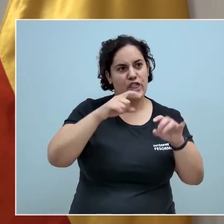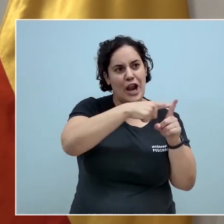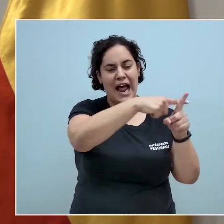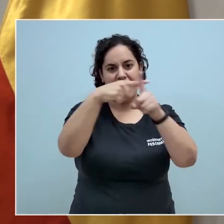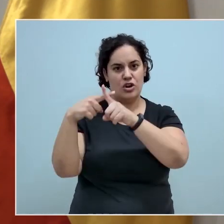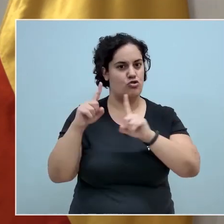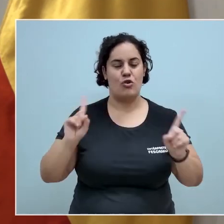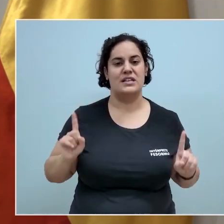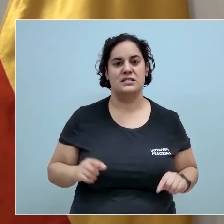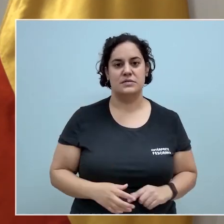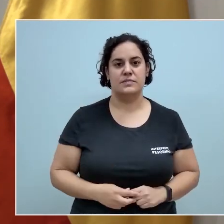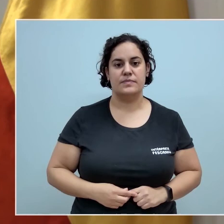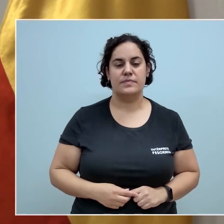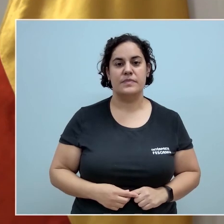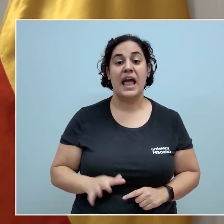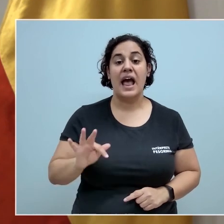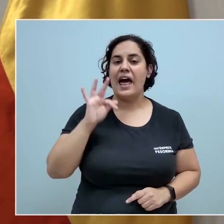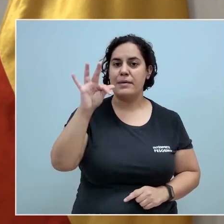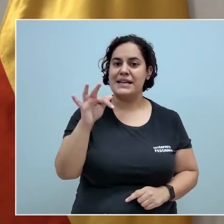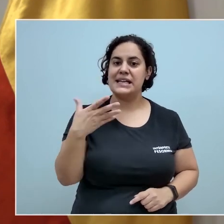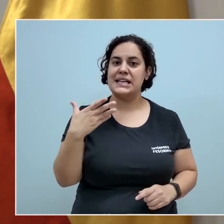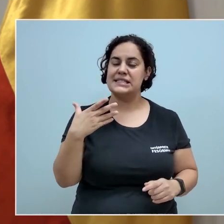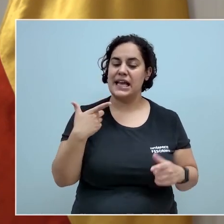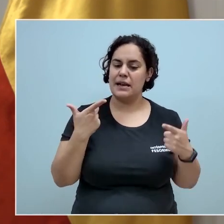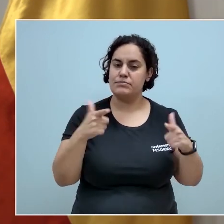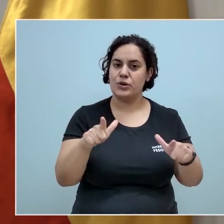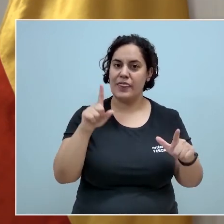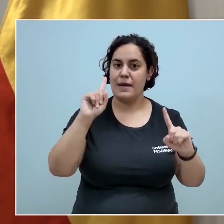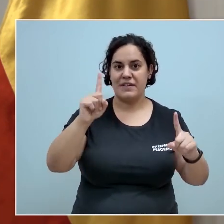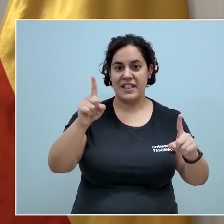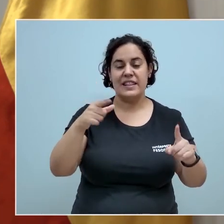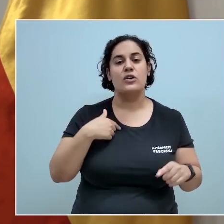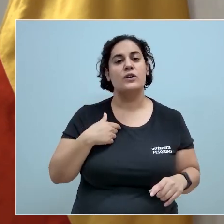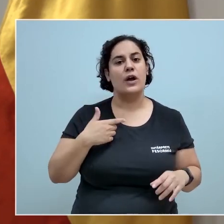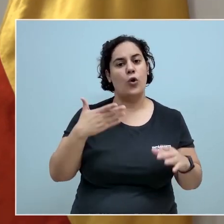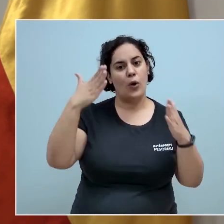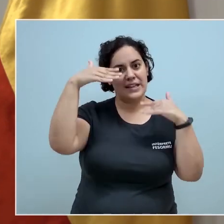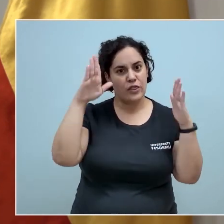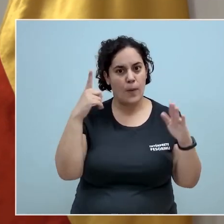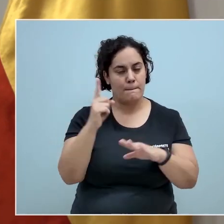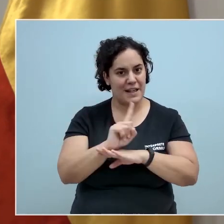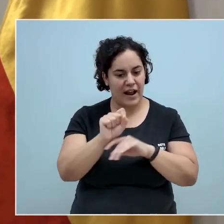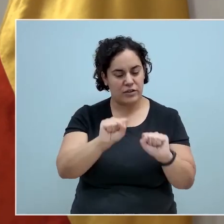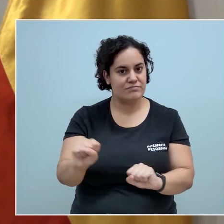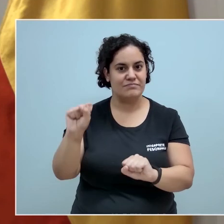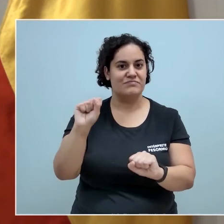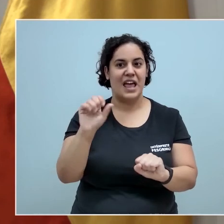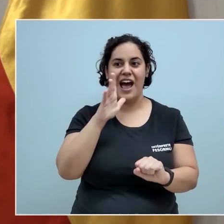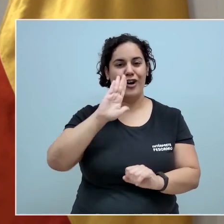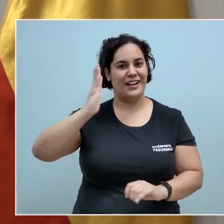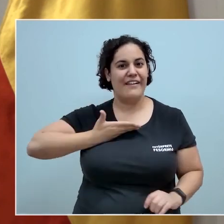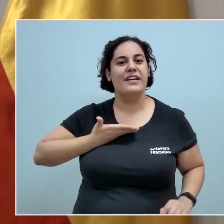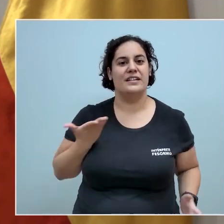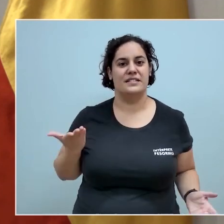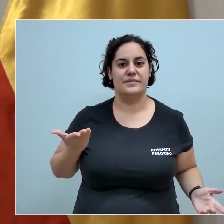cuenta, sobre todo el trabajo que se ha hecho en materia de prevención, porque se habla mucho de defender la primaria y en cambio ahora, pues de alguna manera ha sido un castigo para las